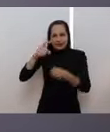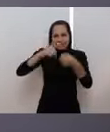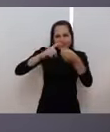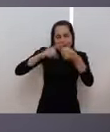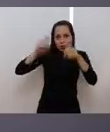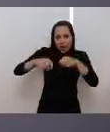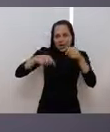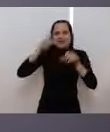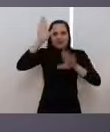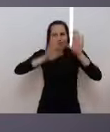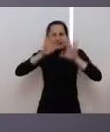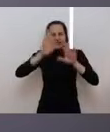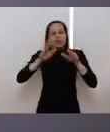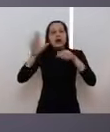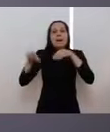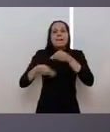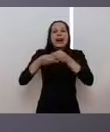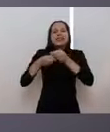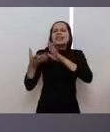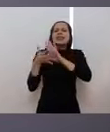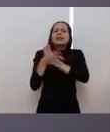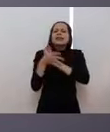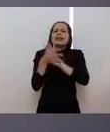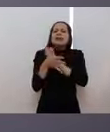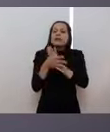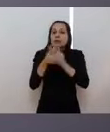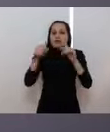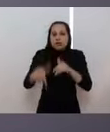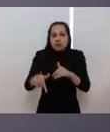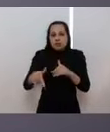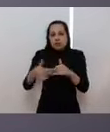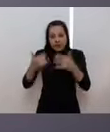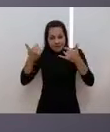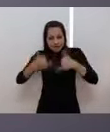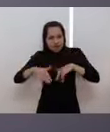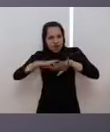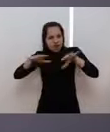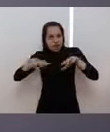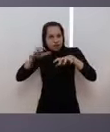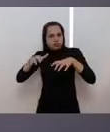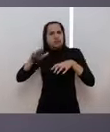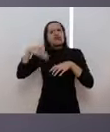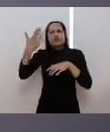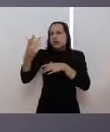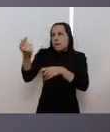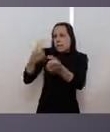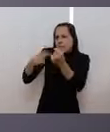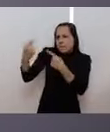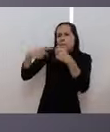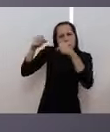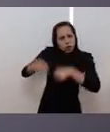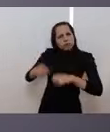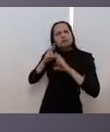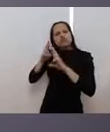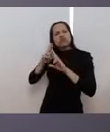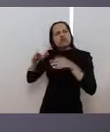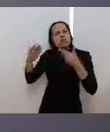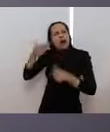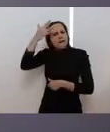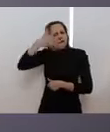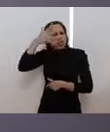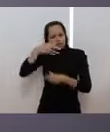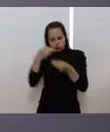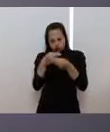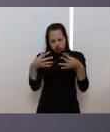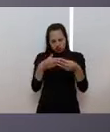contarles que posterior a este evento estaremos respondiendo las preguntas que nos formulen por medio de los comentarios de facebook lo